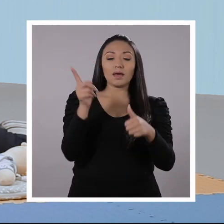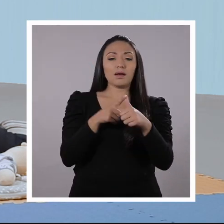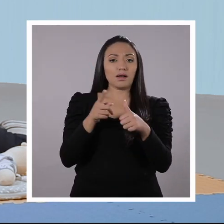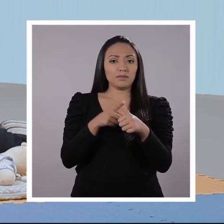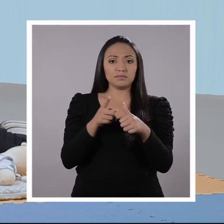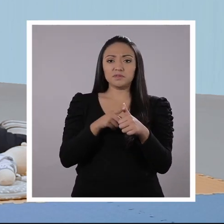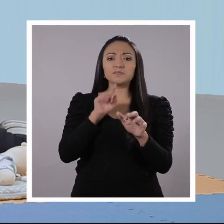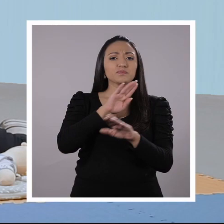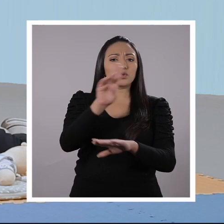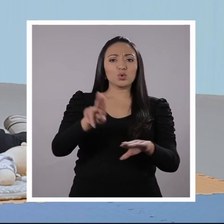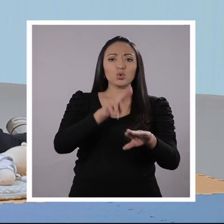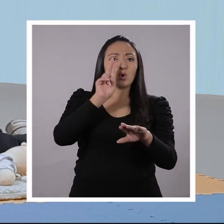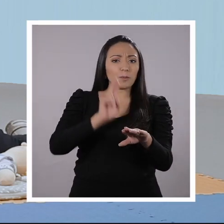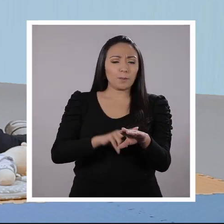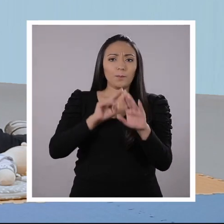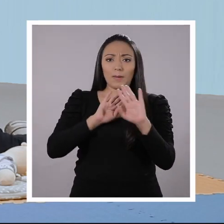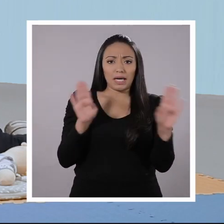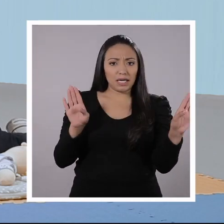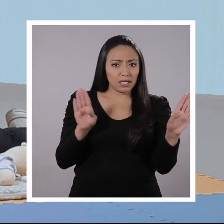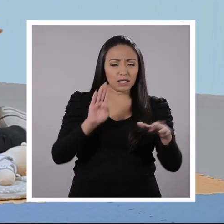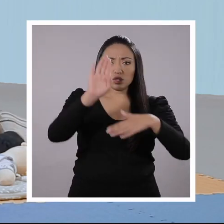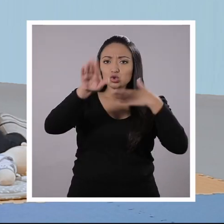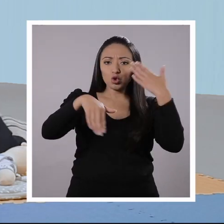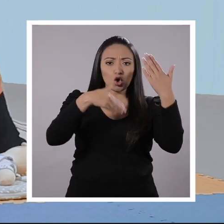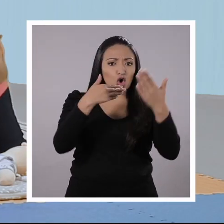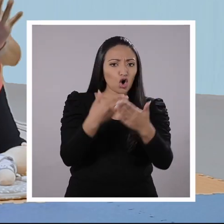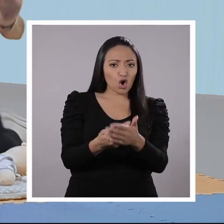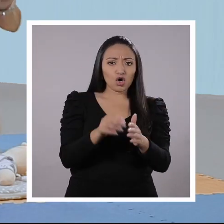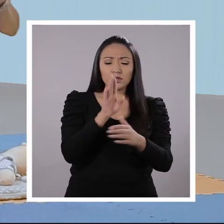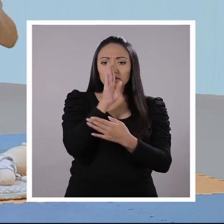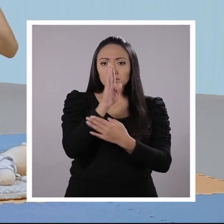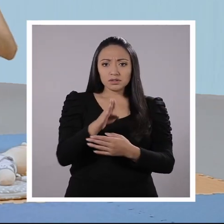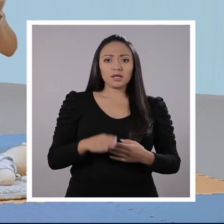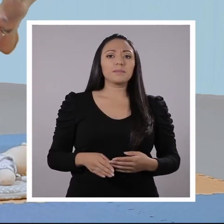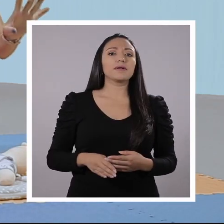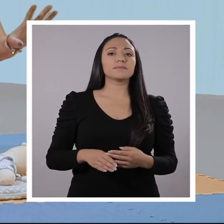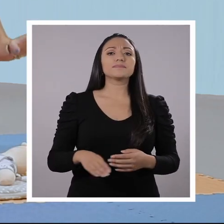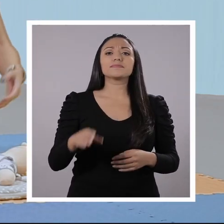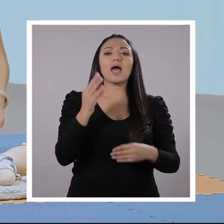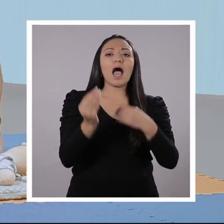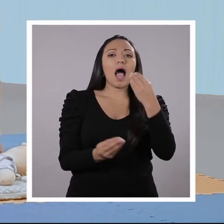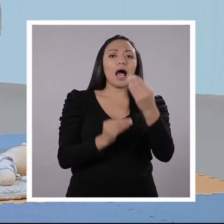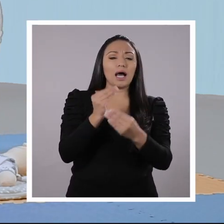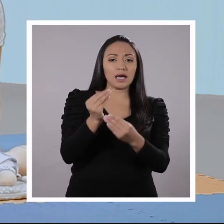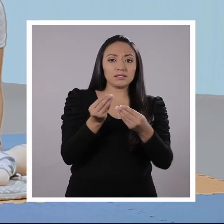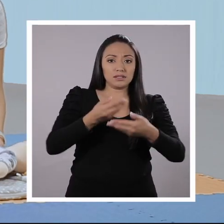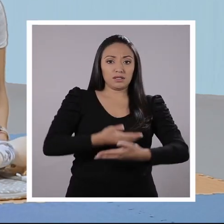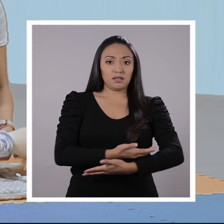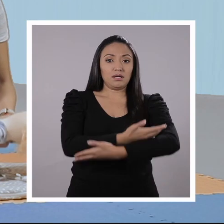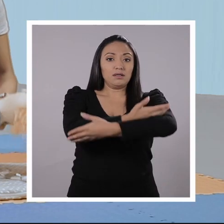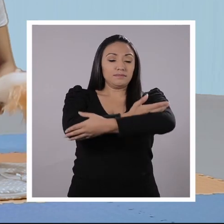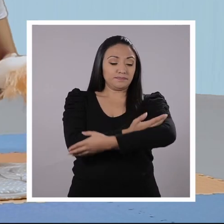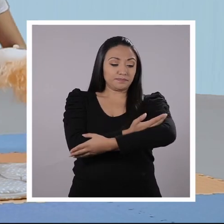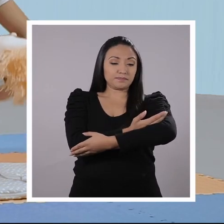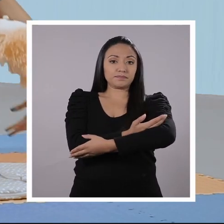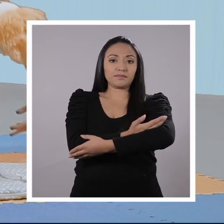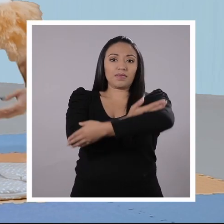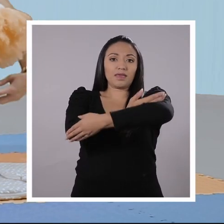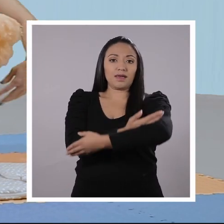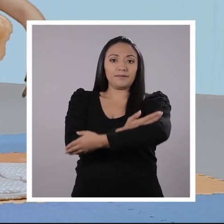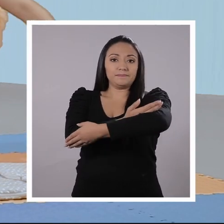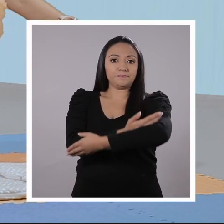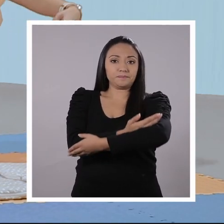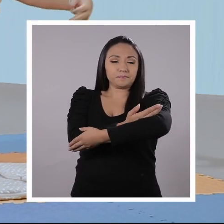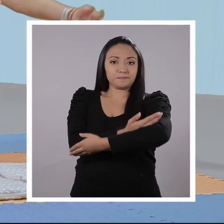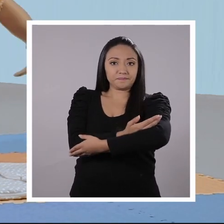Bueno, la primera posición es la posición clásica, la que todos hacemos normalmente con nuestros bebés. Y es debe ser esto.